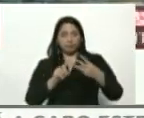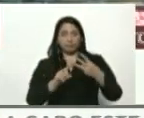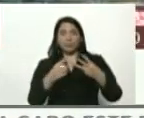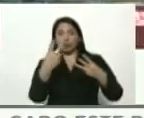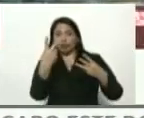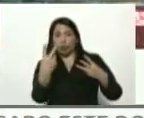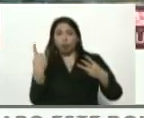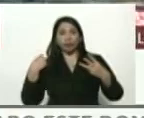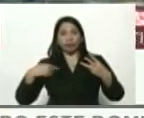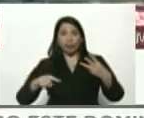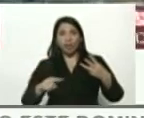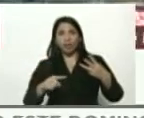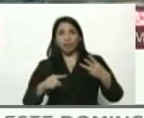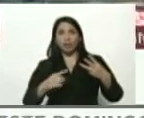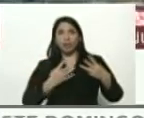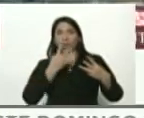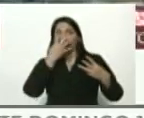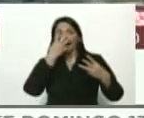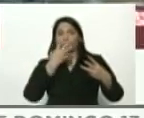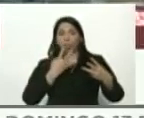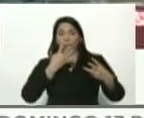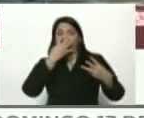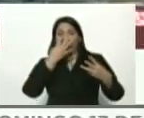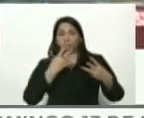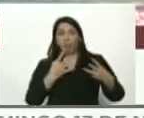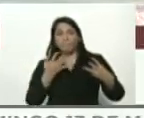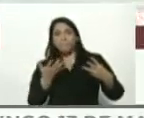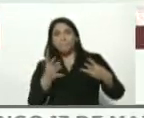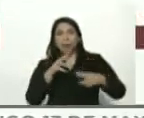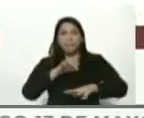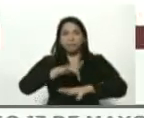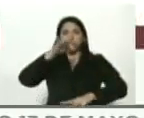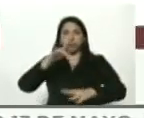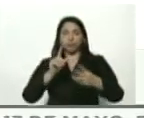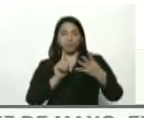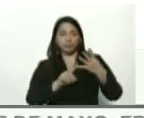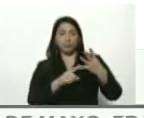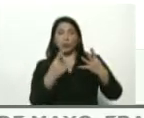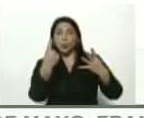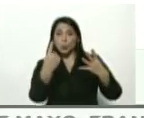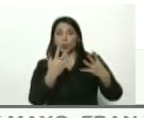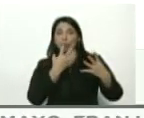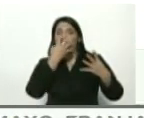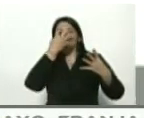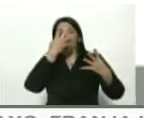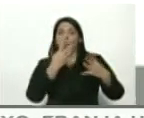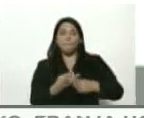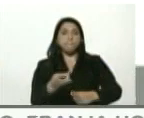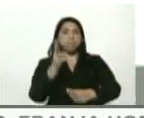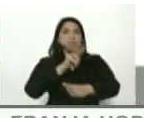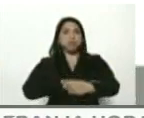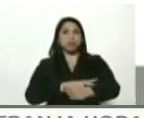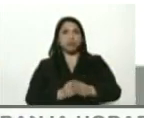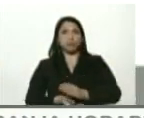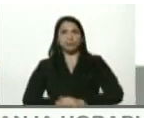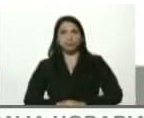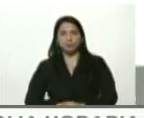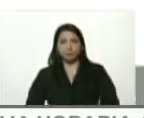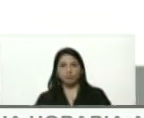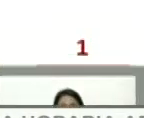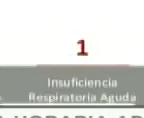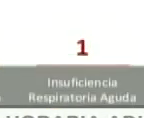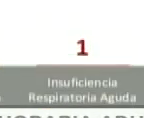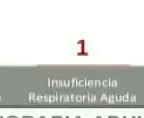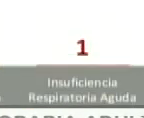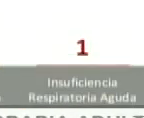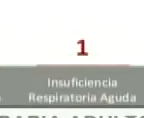tienen insuficiencia respiratoria aguda moderada y 1 tiene insuficiencia respiratoria aguda grave y